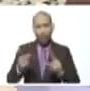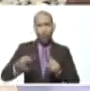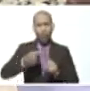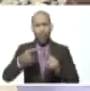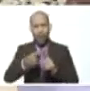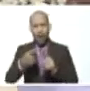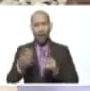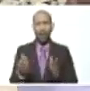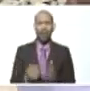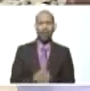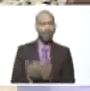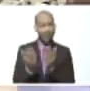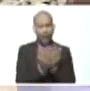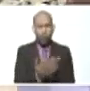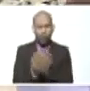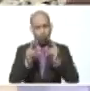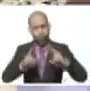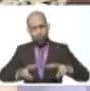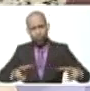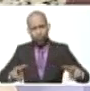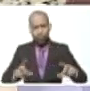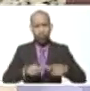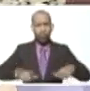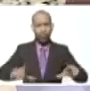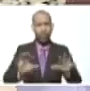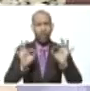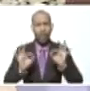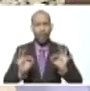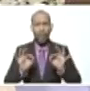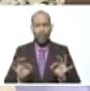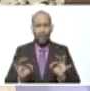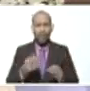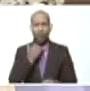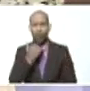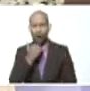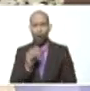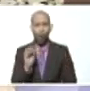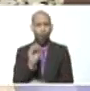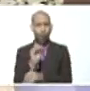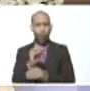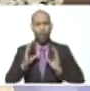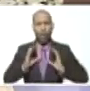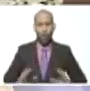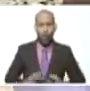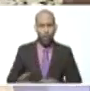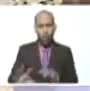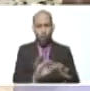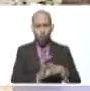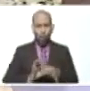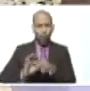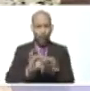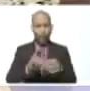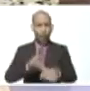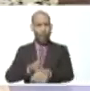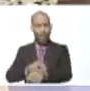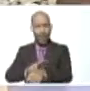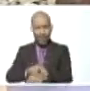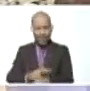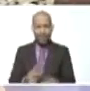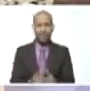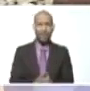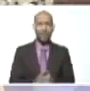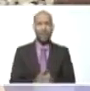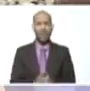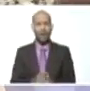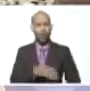el estudio e investigación en campos específicos relativos a la sanidad, unidos a las facultades de medicina, a las